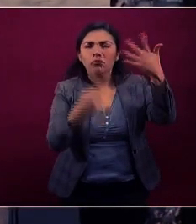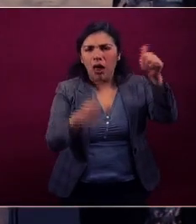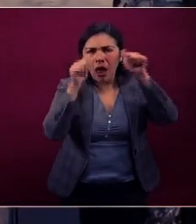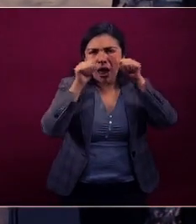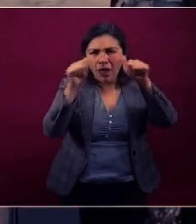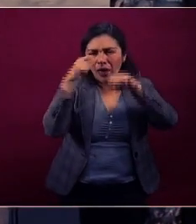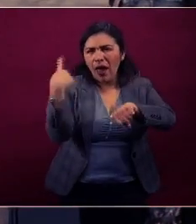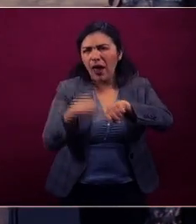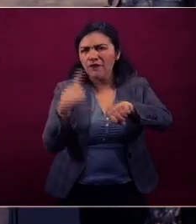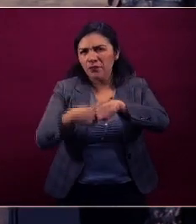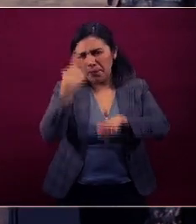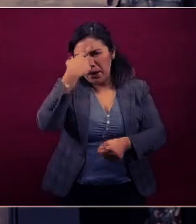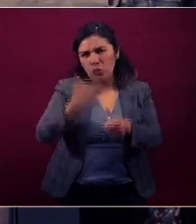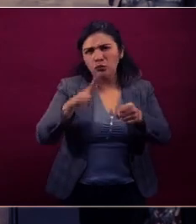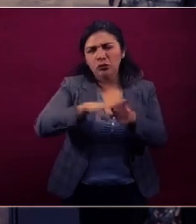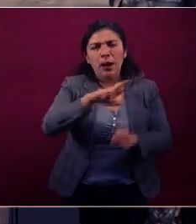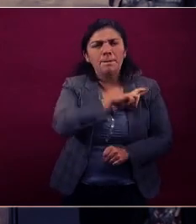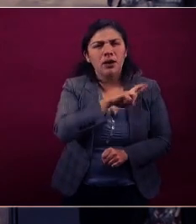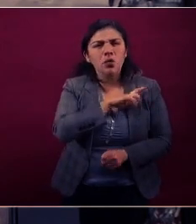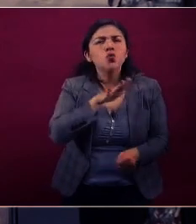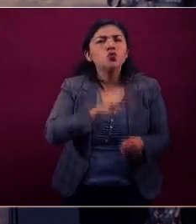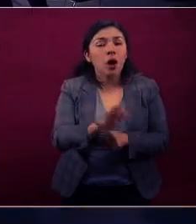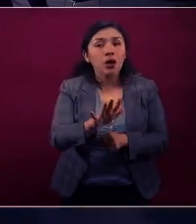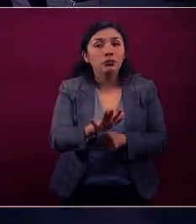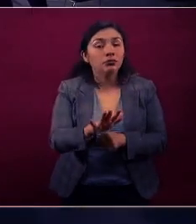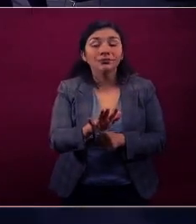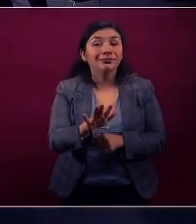atienden en los hospitales privados, por favor, para que